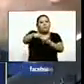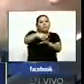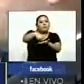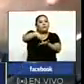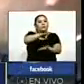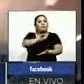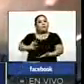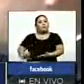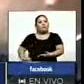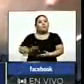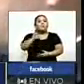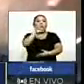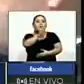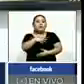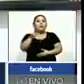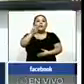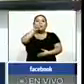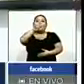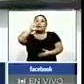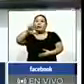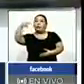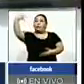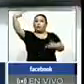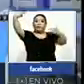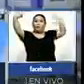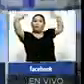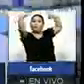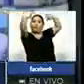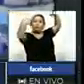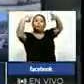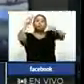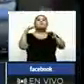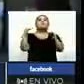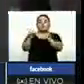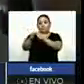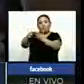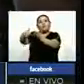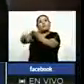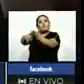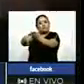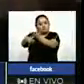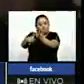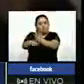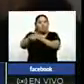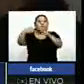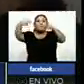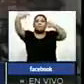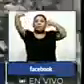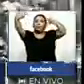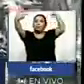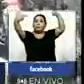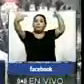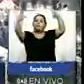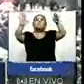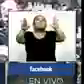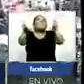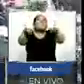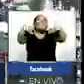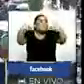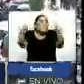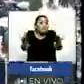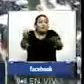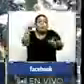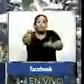tener un aproximado de 25 cámaras. La comuna de San Salvador también hará uso de las cámaras de videovigilancia. El objetivo